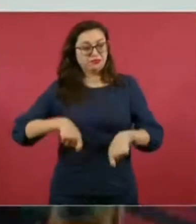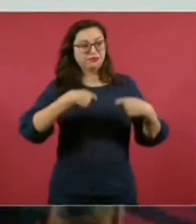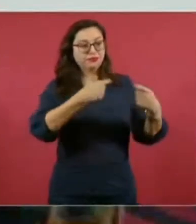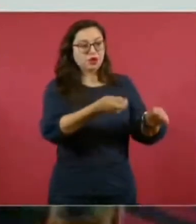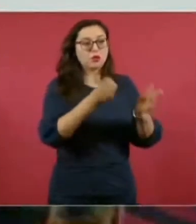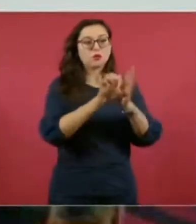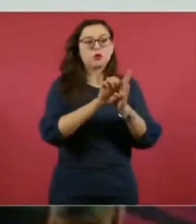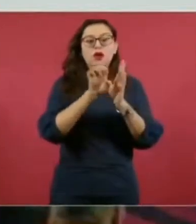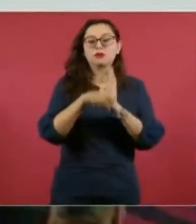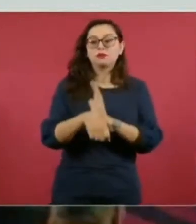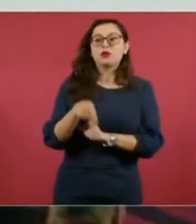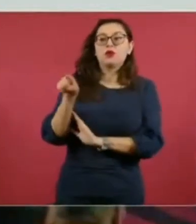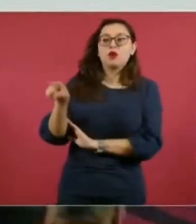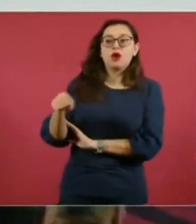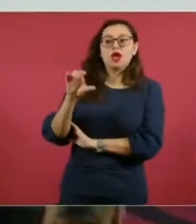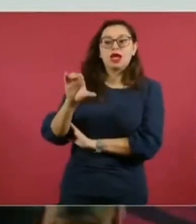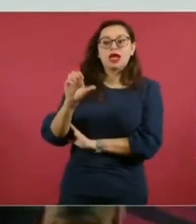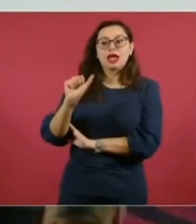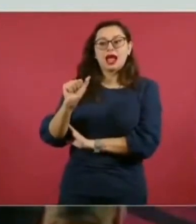Cananea. Vendieron